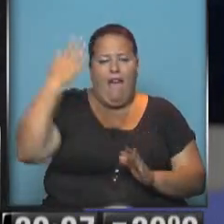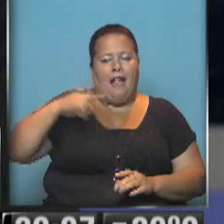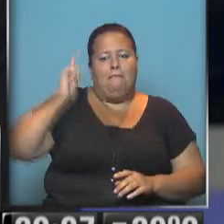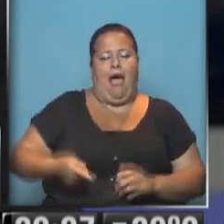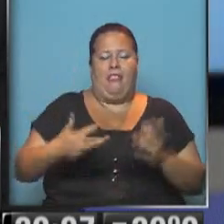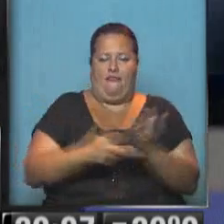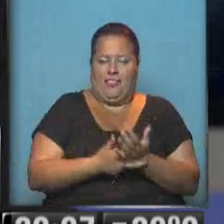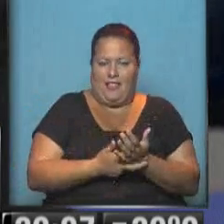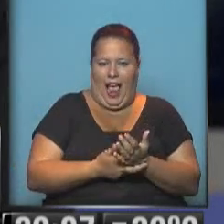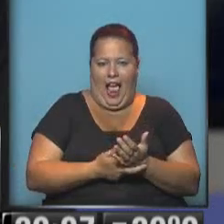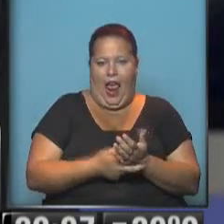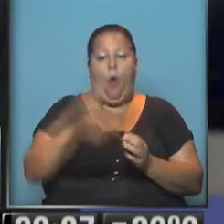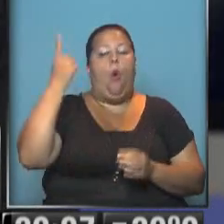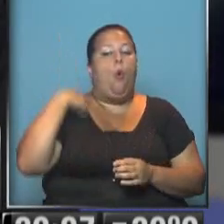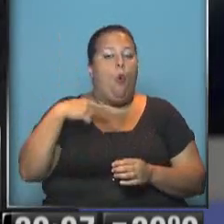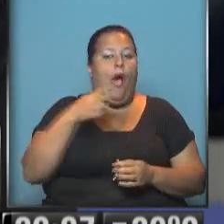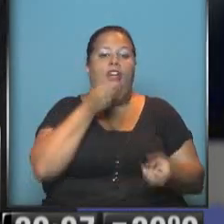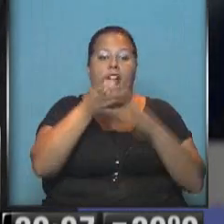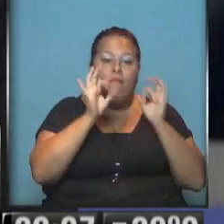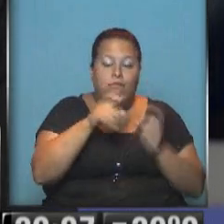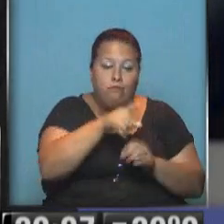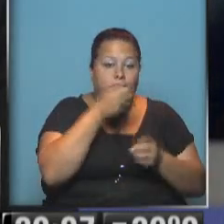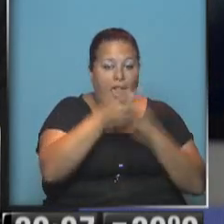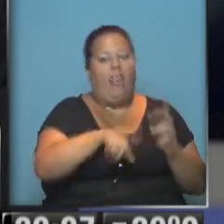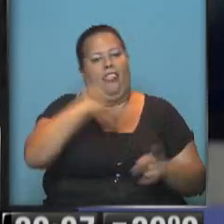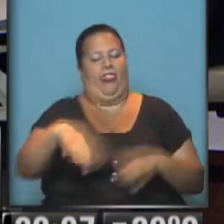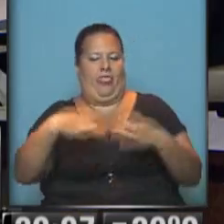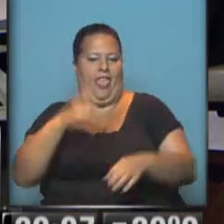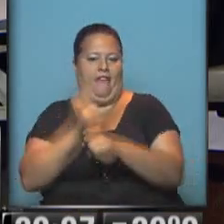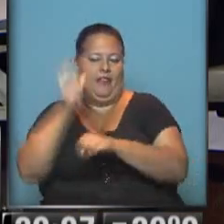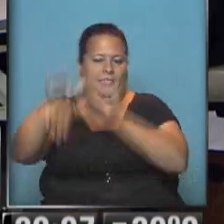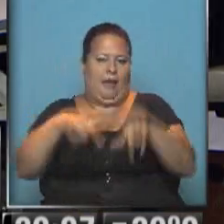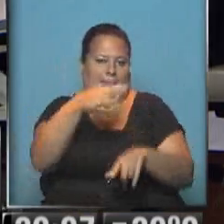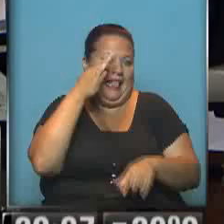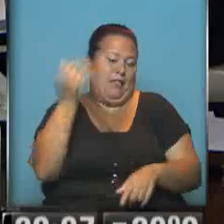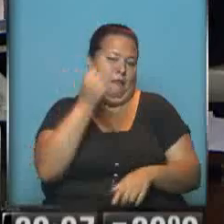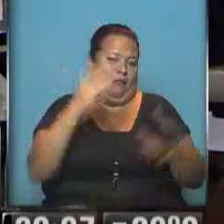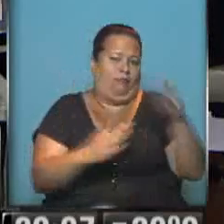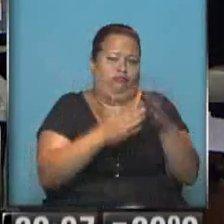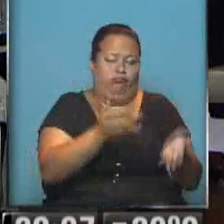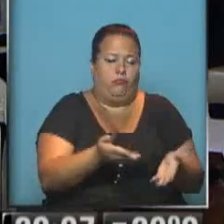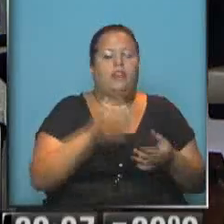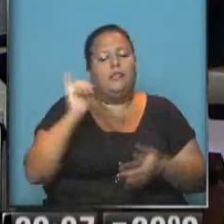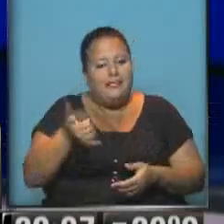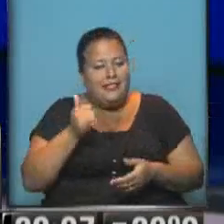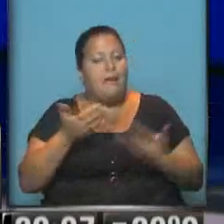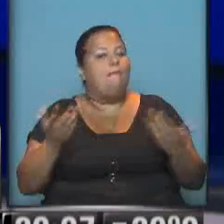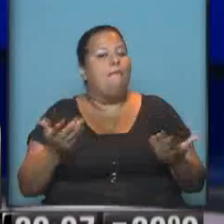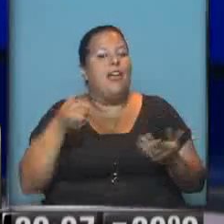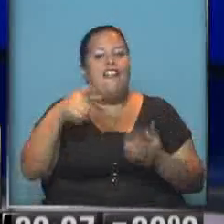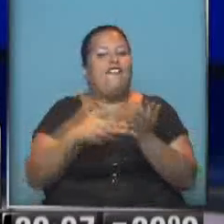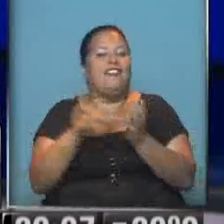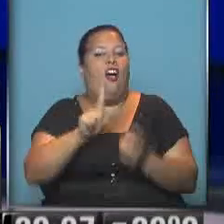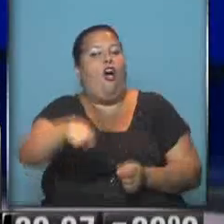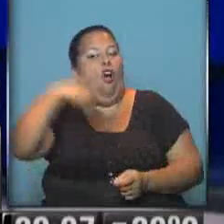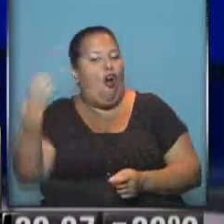fiscal después de que les tomó declaración a ustedes. Eran los testigos más importantes y demás. Sin duda, pero no era este fiscal,